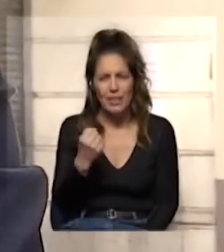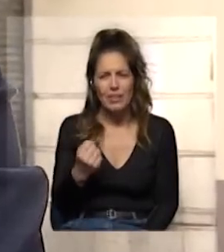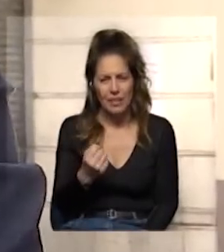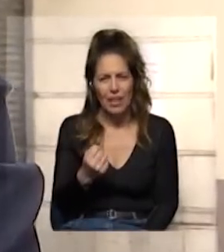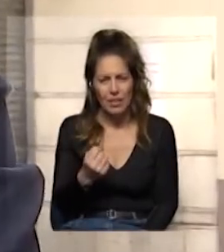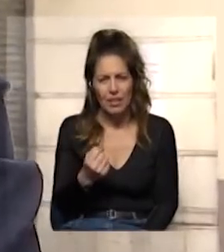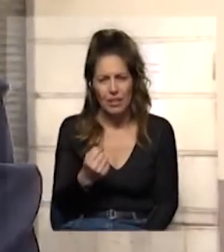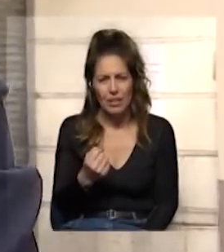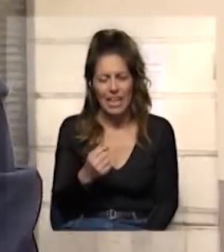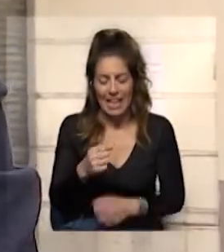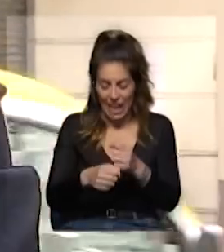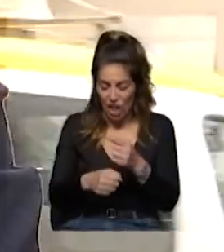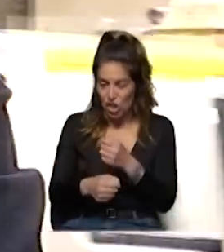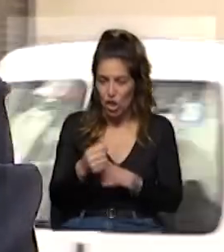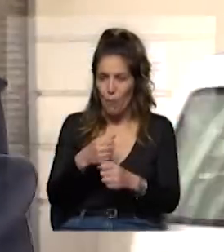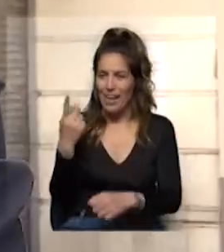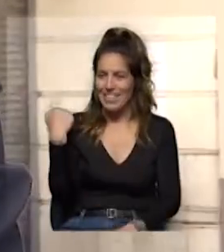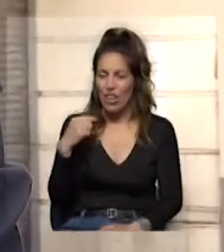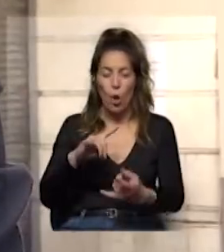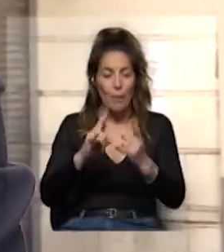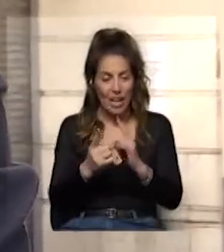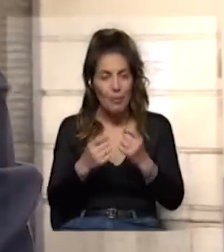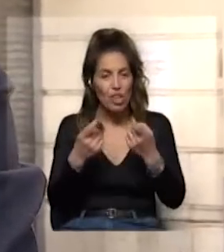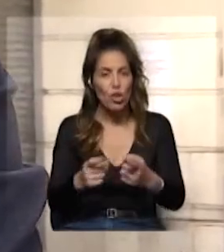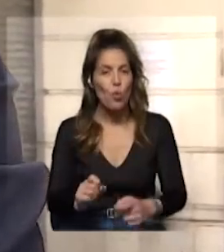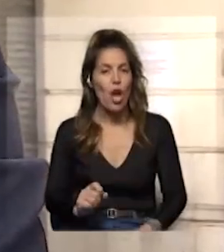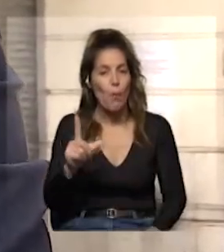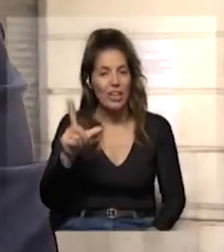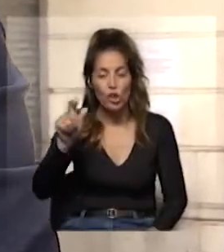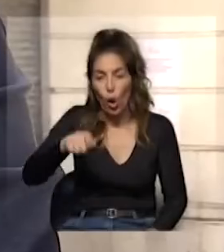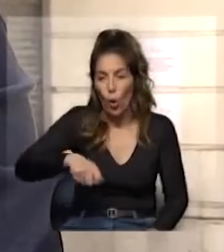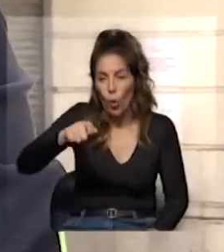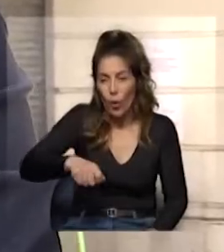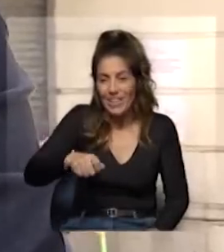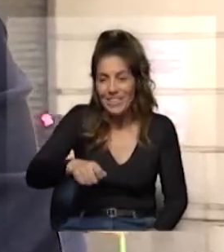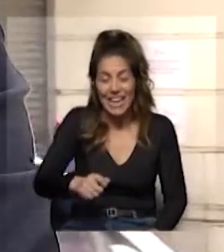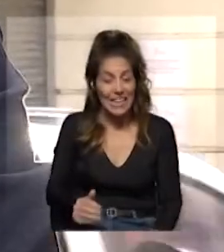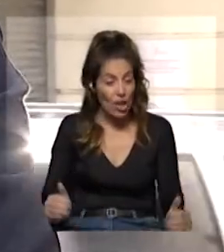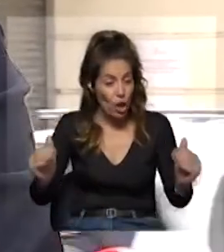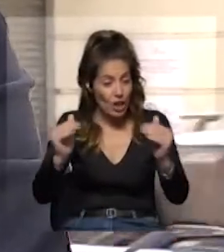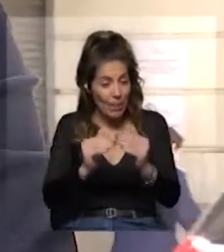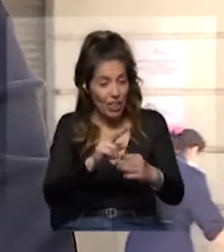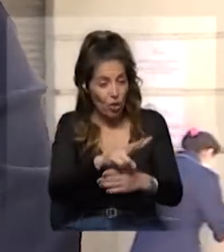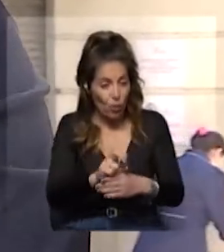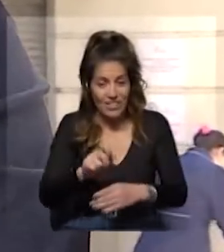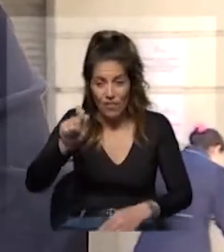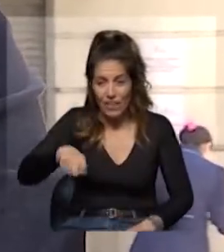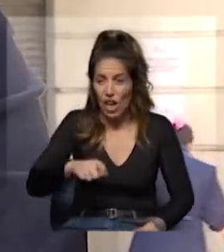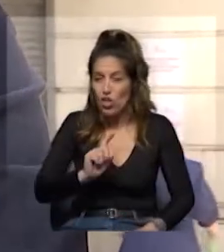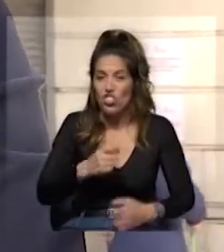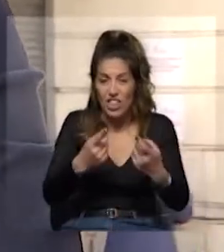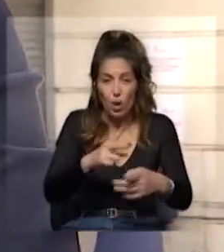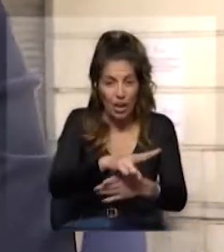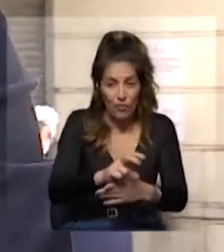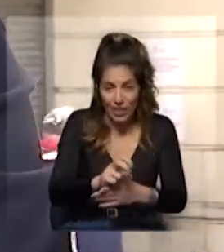el el año pasado el parlamento le dispuso Un aumento a los jueces estando equiparados los jueces y los fiscales no se dio para los